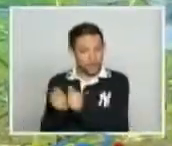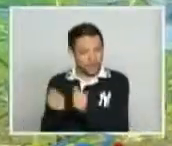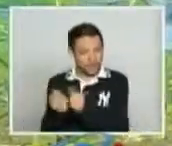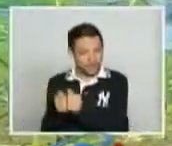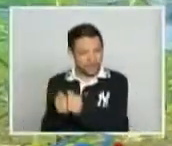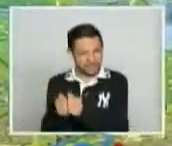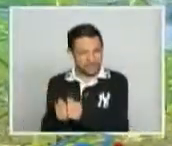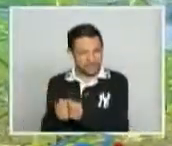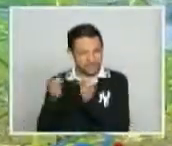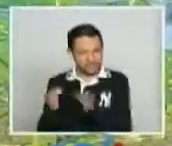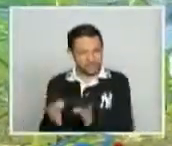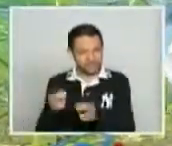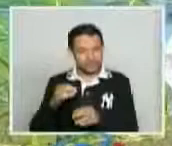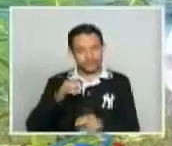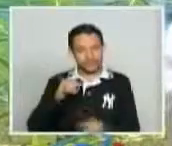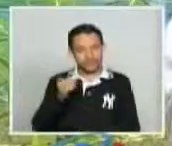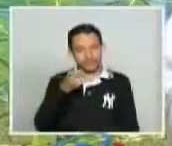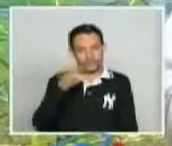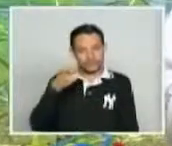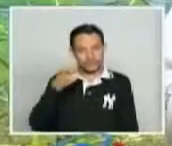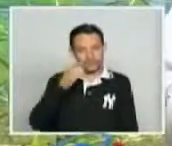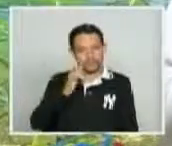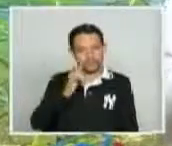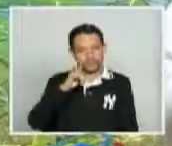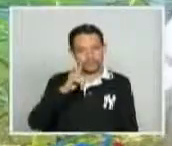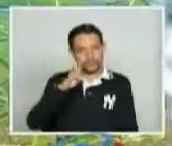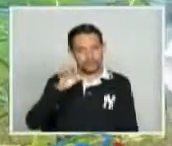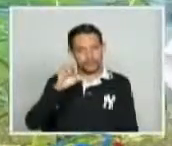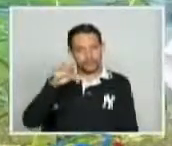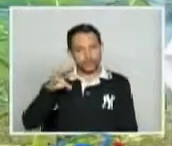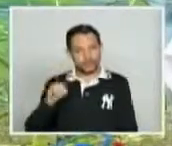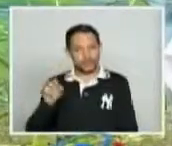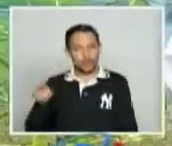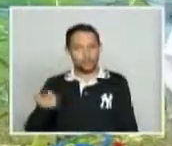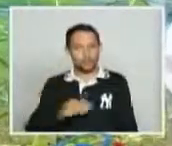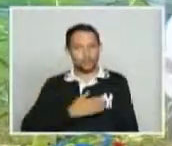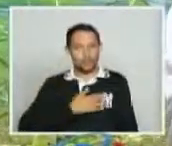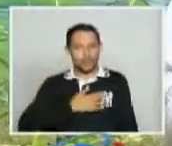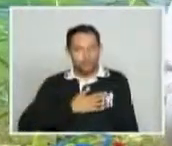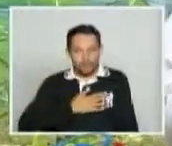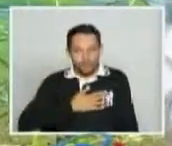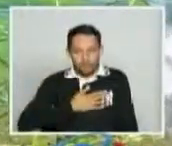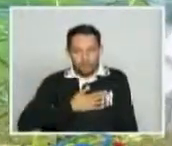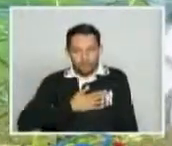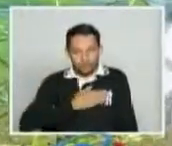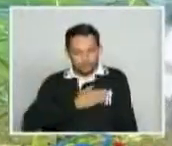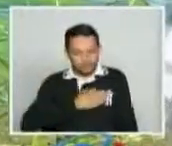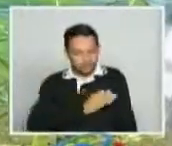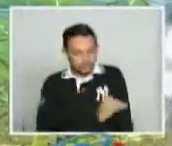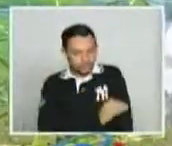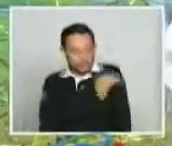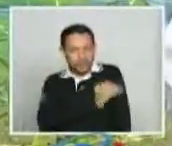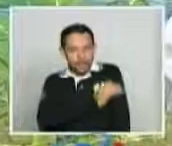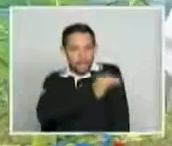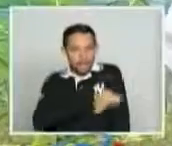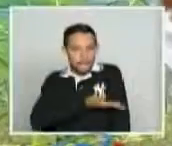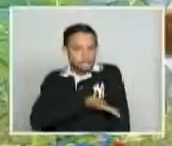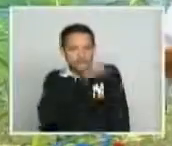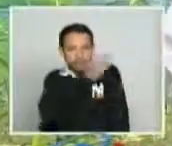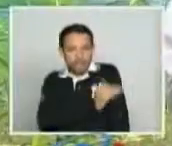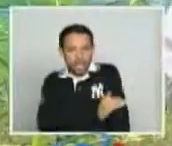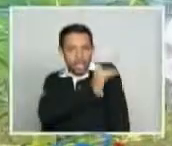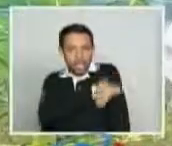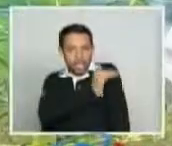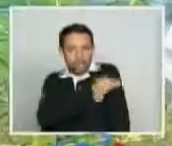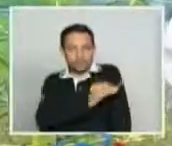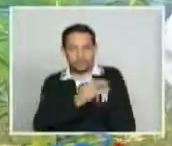televisión, con el doctor Gilberto Campo, oncólogo, salió hipertenso. Me decía, Jorge, pero yo, ¿por qué estoy hipertenso? No hay